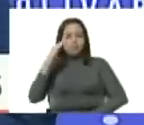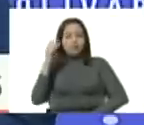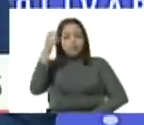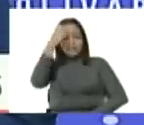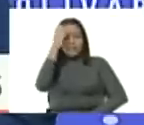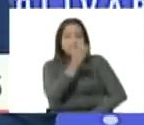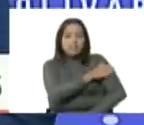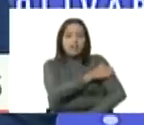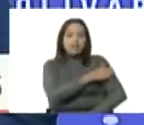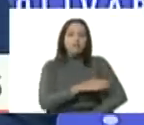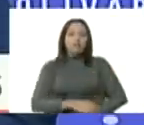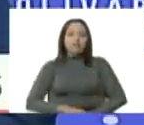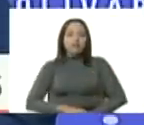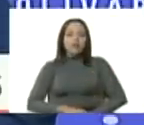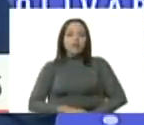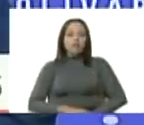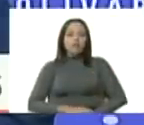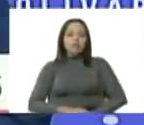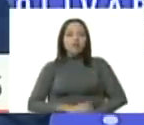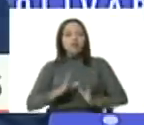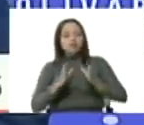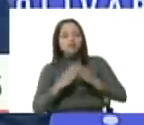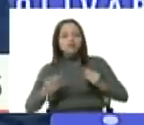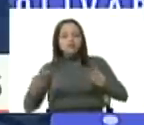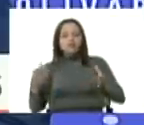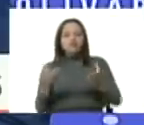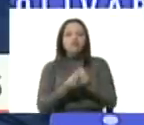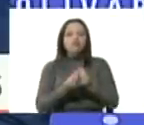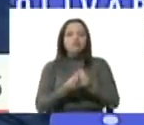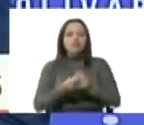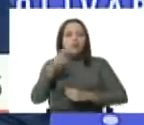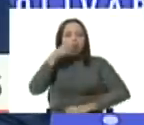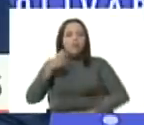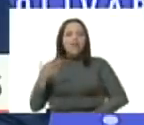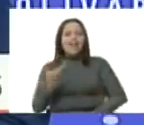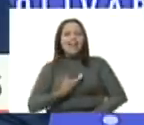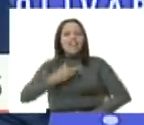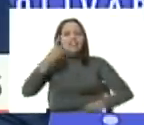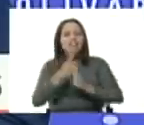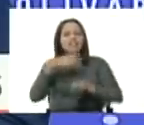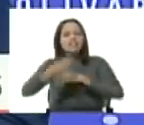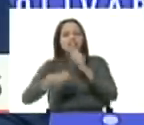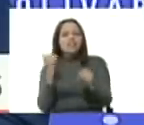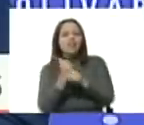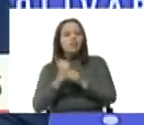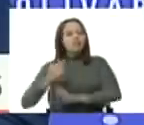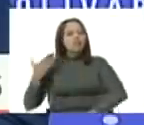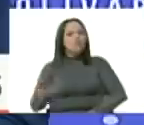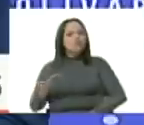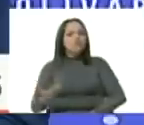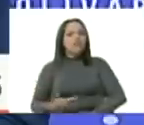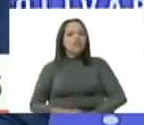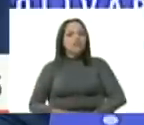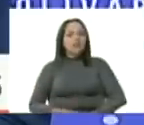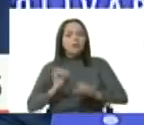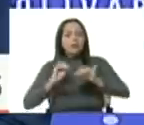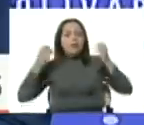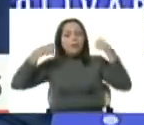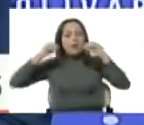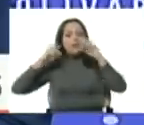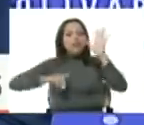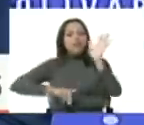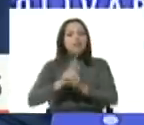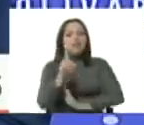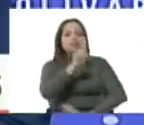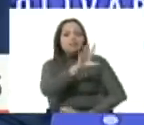pueblo. Y los alcaldes y las alcaldesas tienen que jugar un papel fundamental en estos ejercicios que vamos a desarrollar